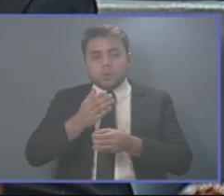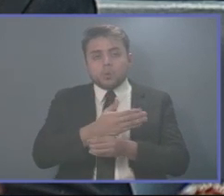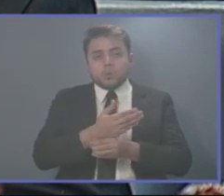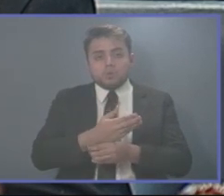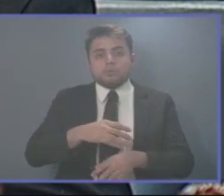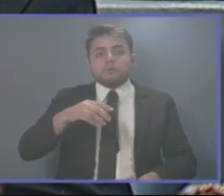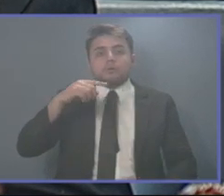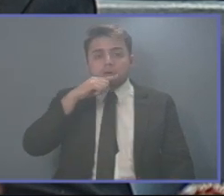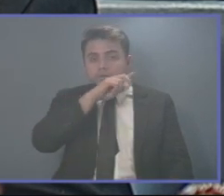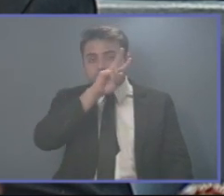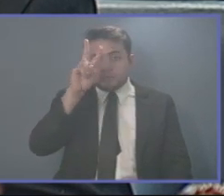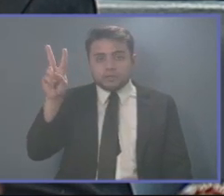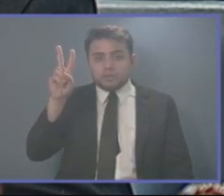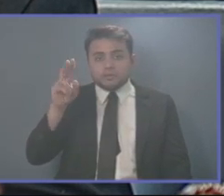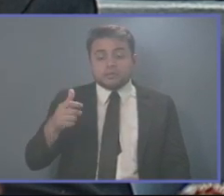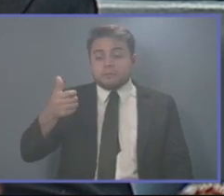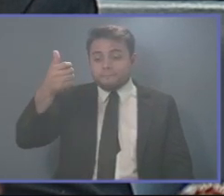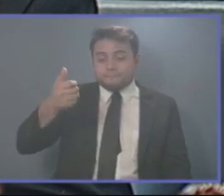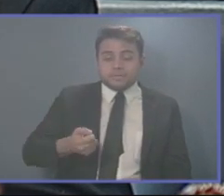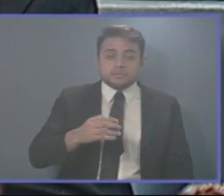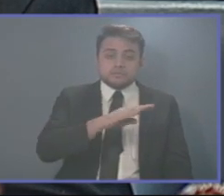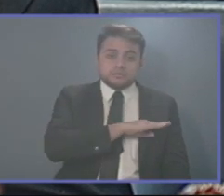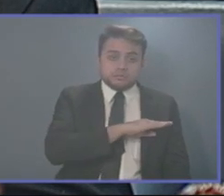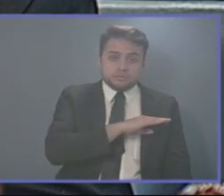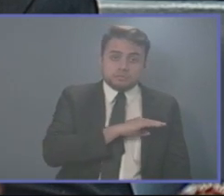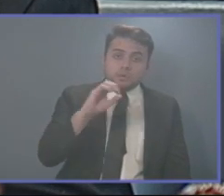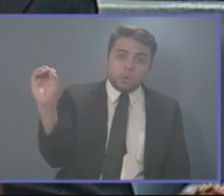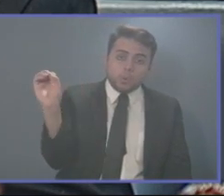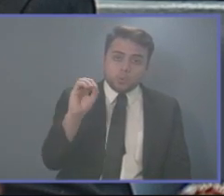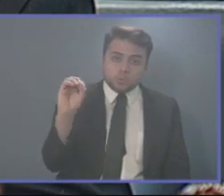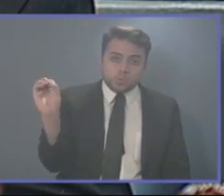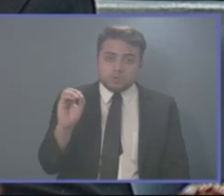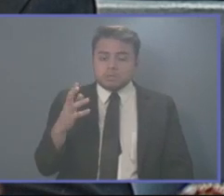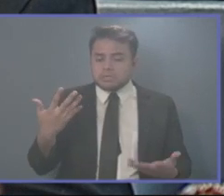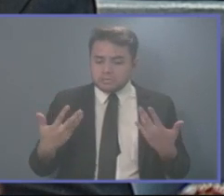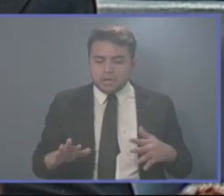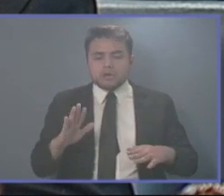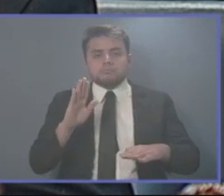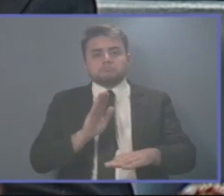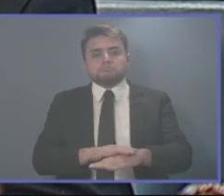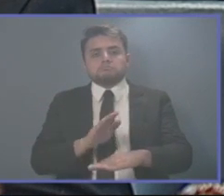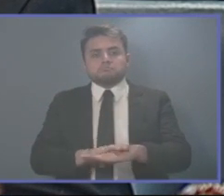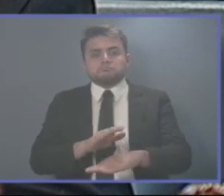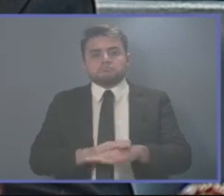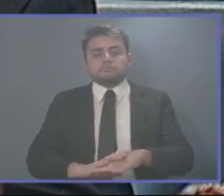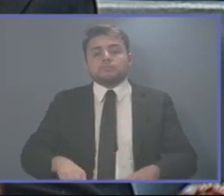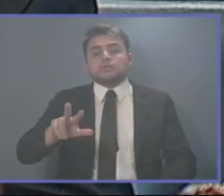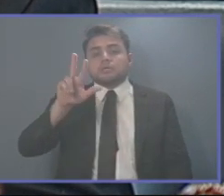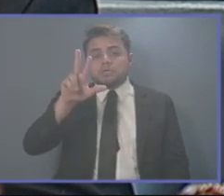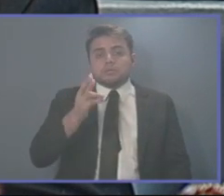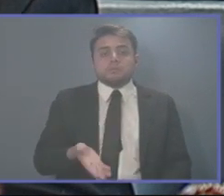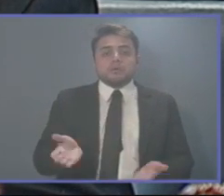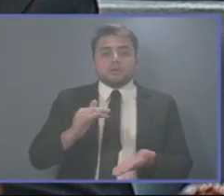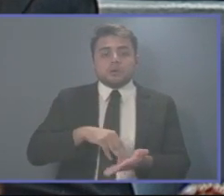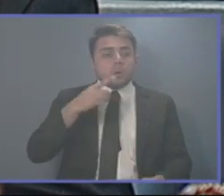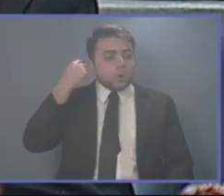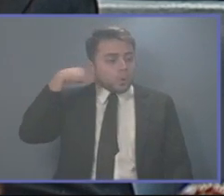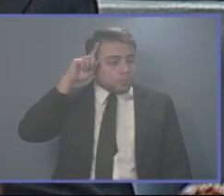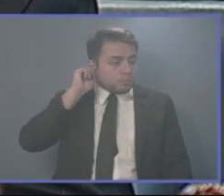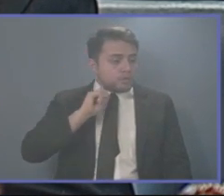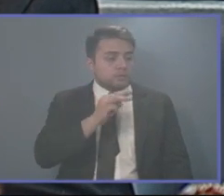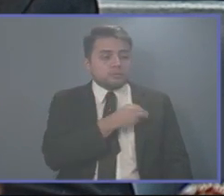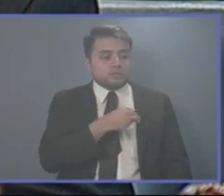en los meses de septiembre y octubre se convocó por tres meses al ministro de gobernación y desarrollo